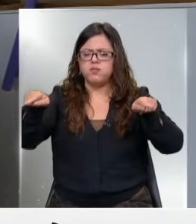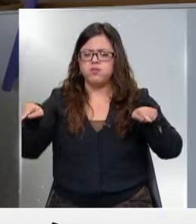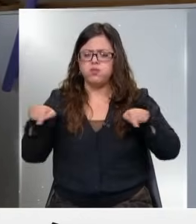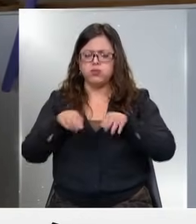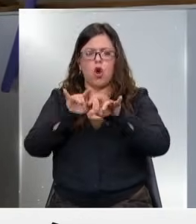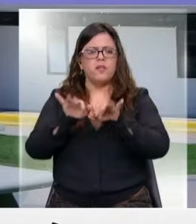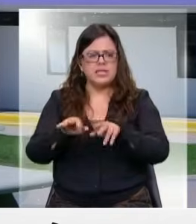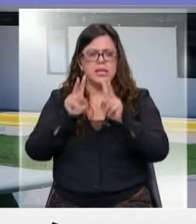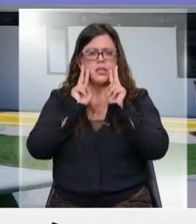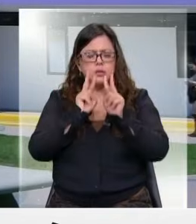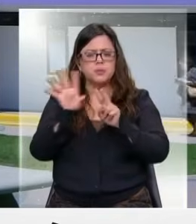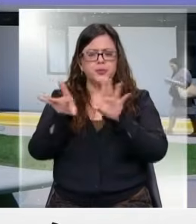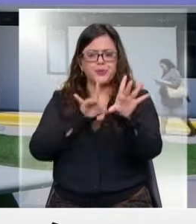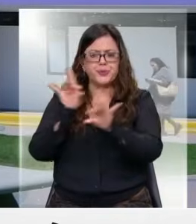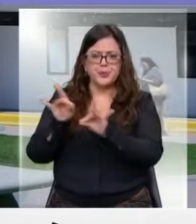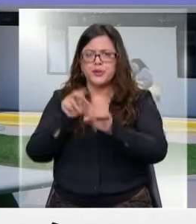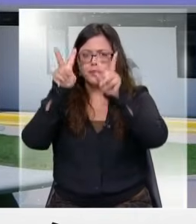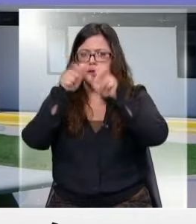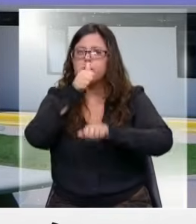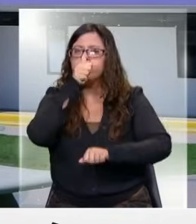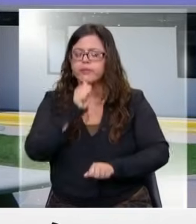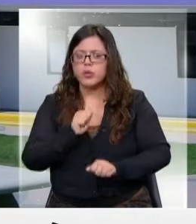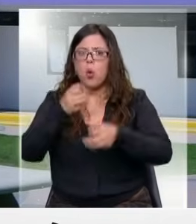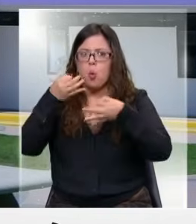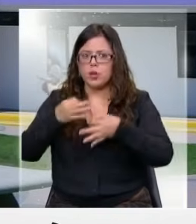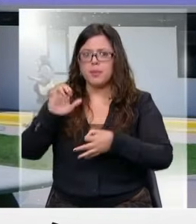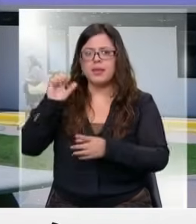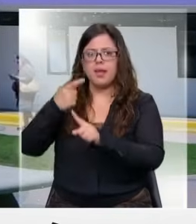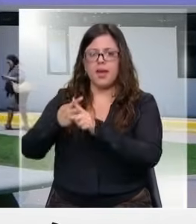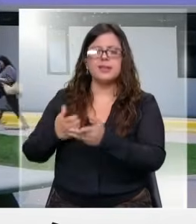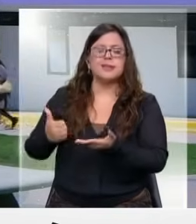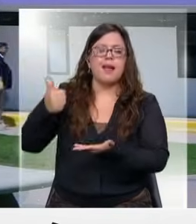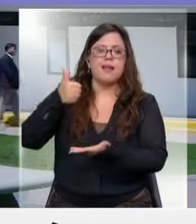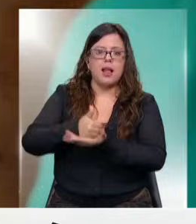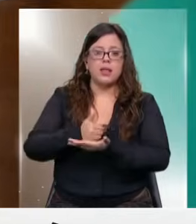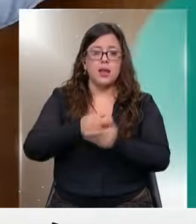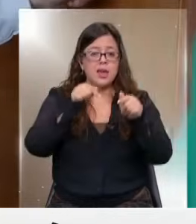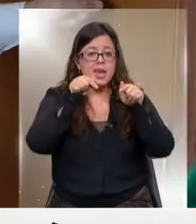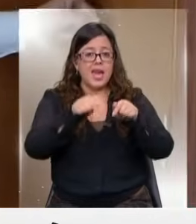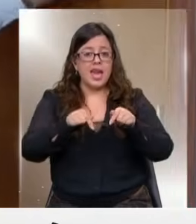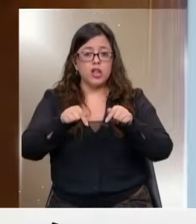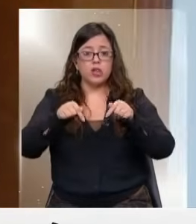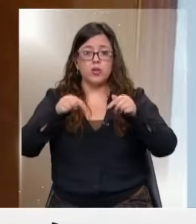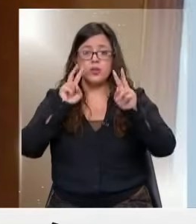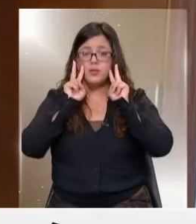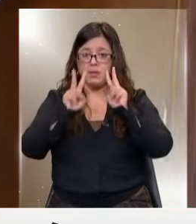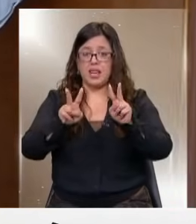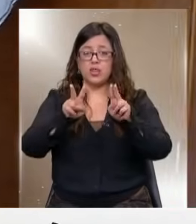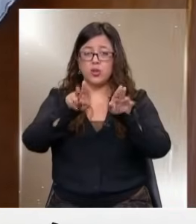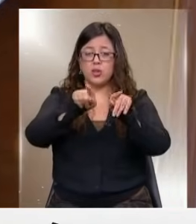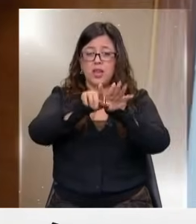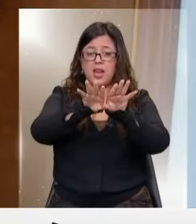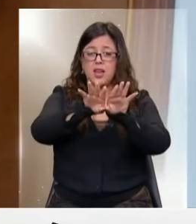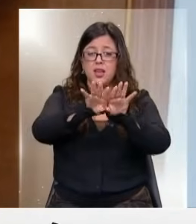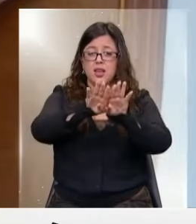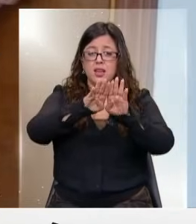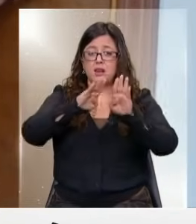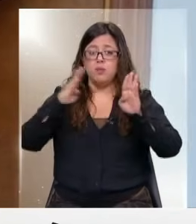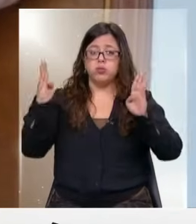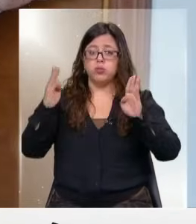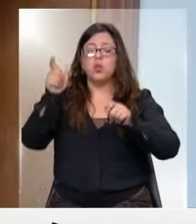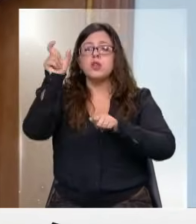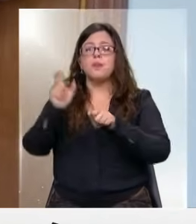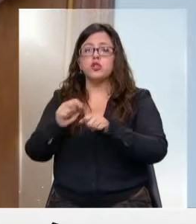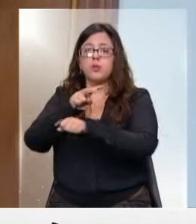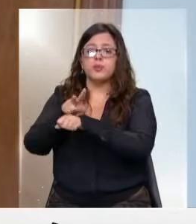descubriendo varios de los secretos que guardaba el exedil. Este es una repisa, una especie de closet. ¿Ya? Y en la audiencia hay uno de los